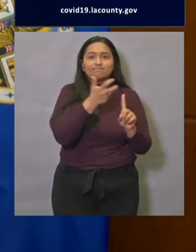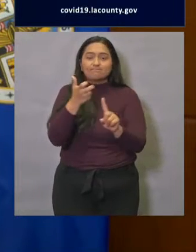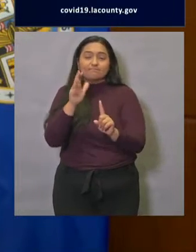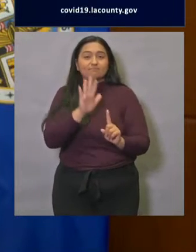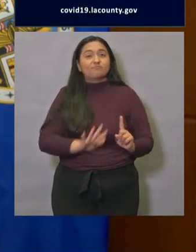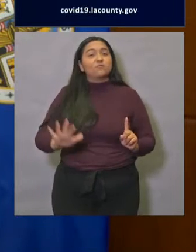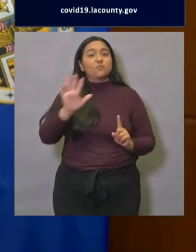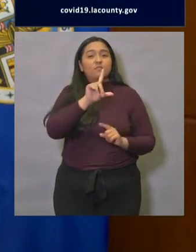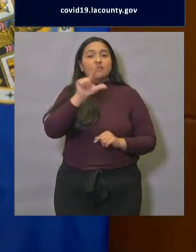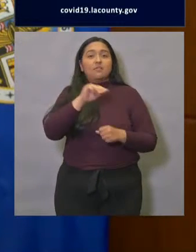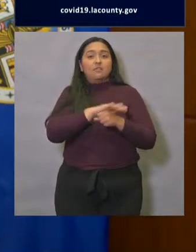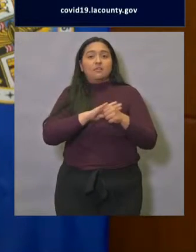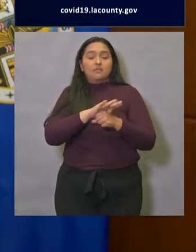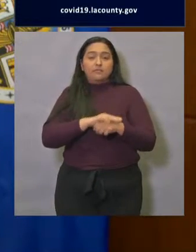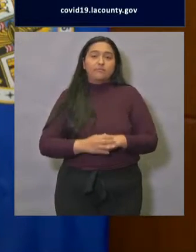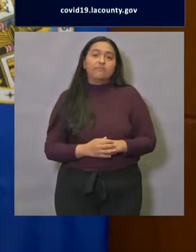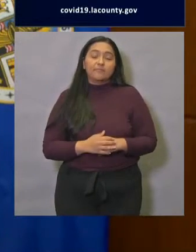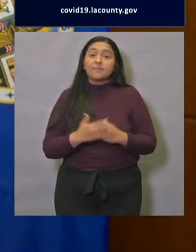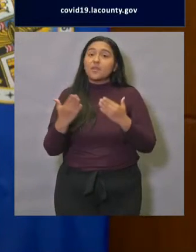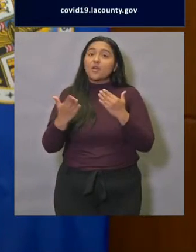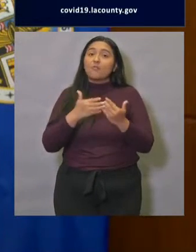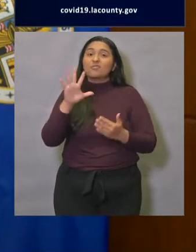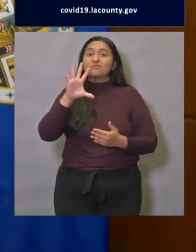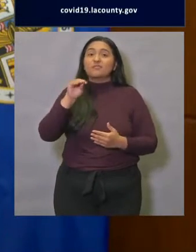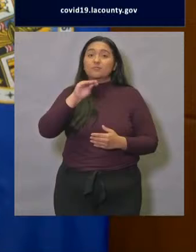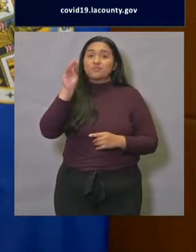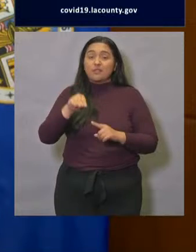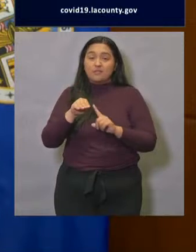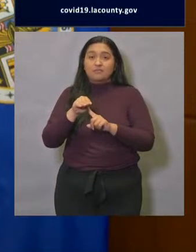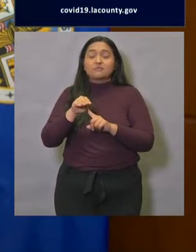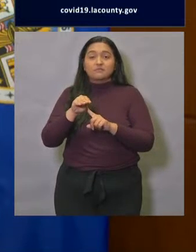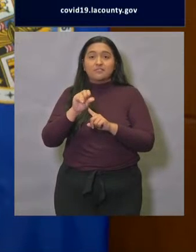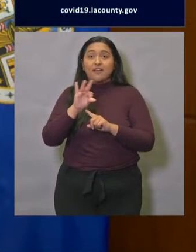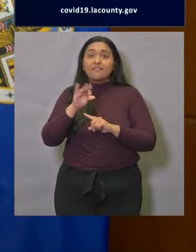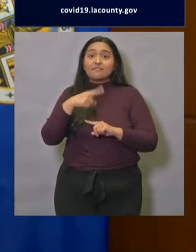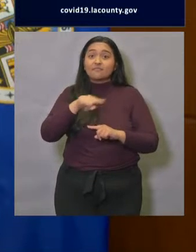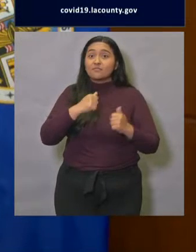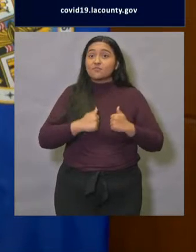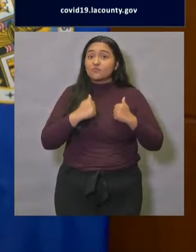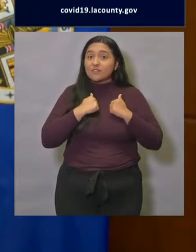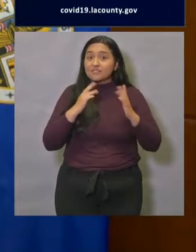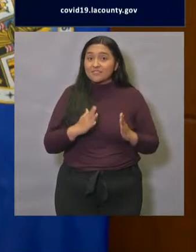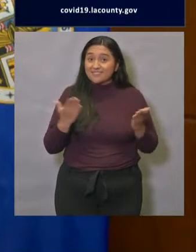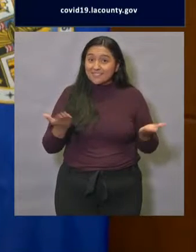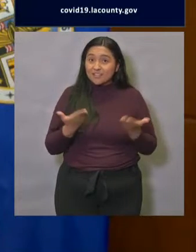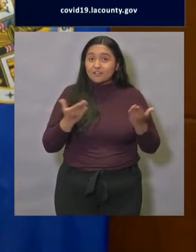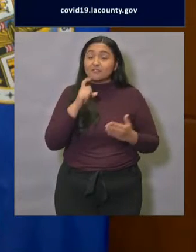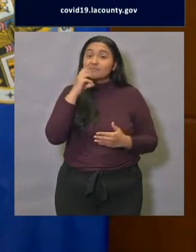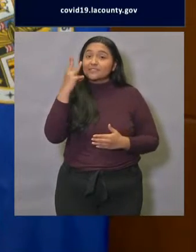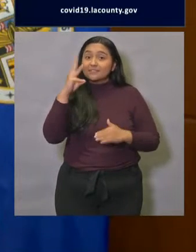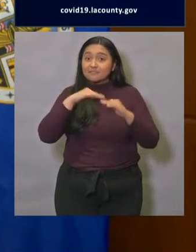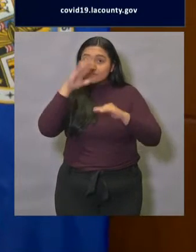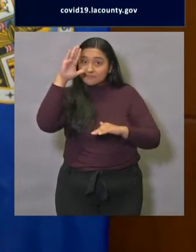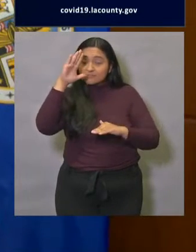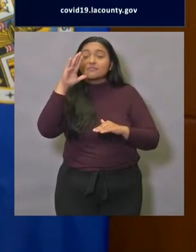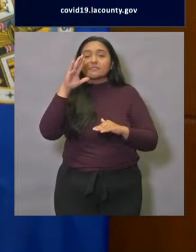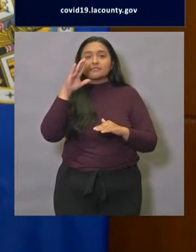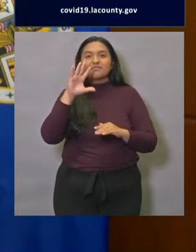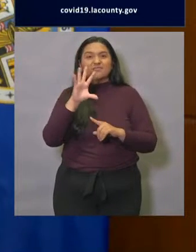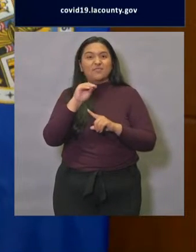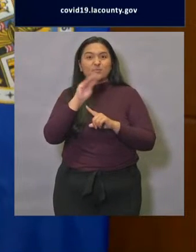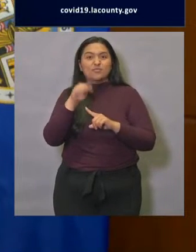Los Ángeles. Casi 50% de los residentes 16 años y mayores en el condado